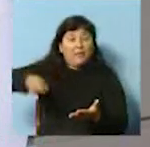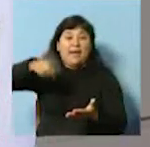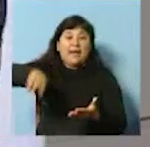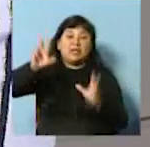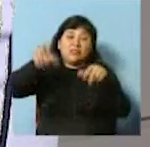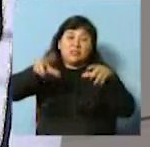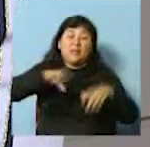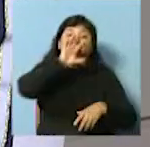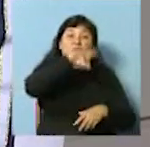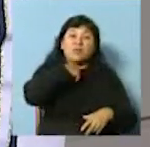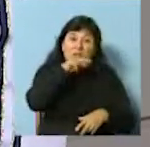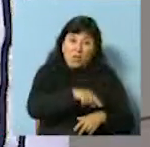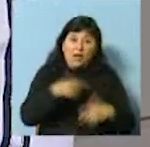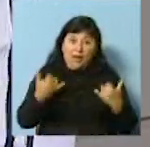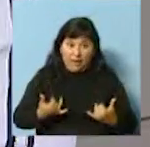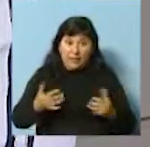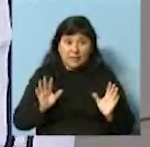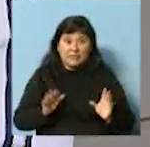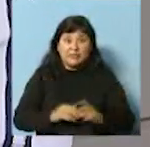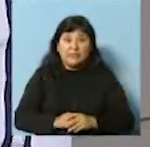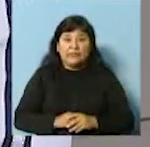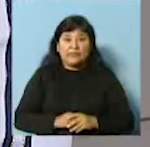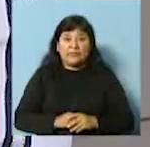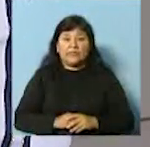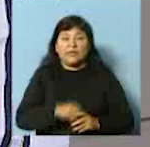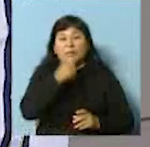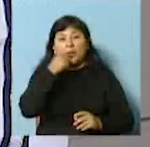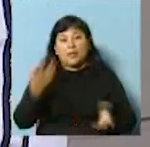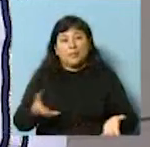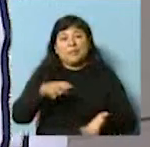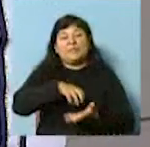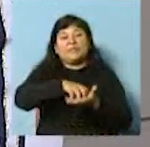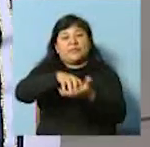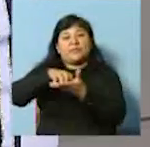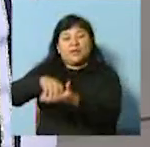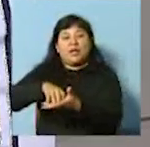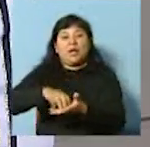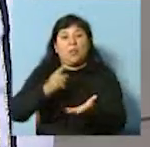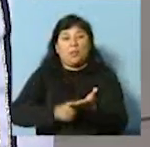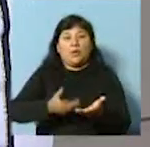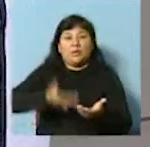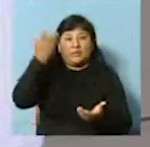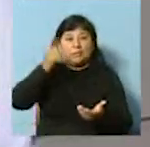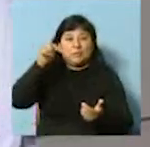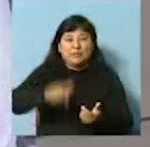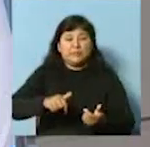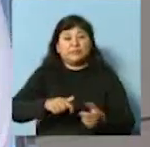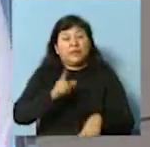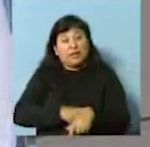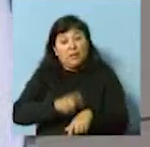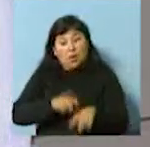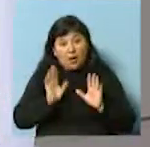en este marco se van a incrementar los impuestos a las empresas a las grandes firmas y por cuánto tiempo se van a quedar las firmas y por cuánto tiempo